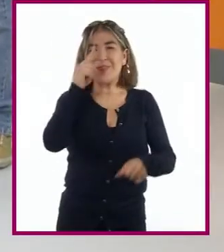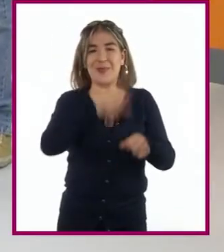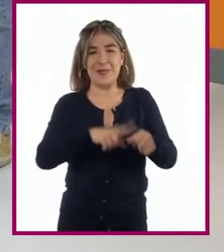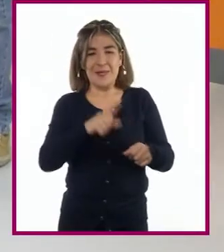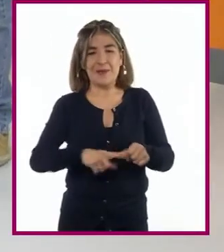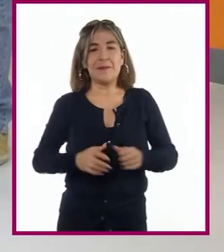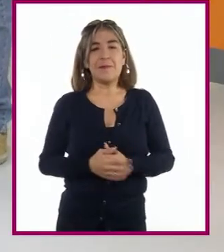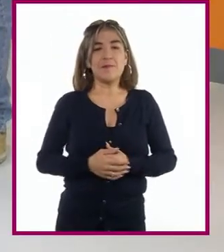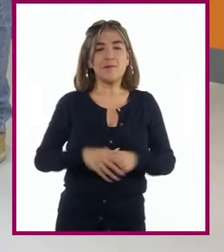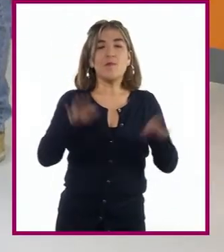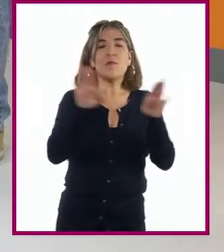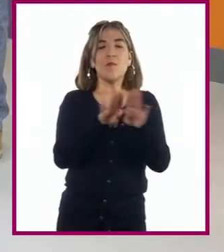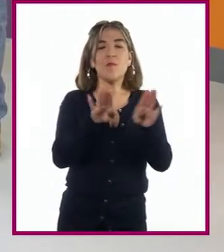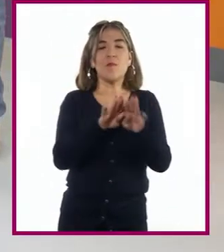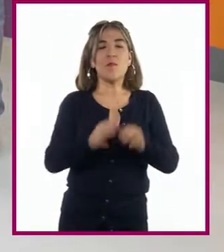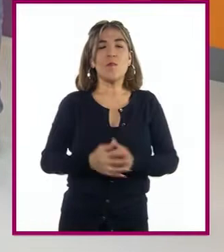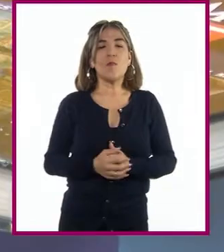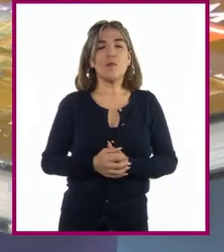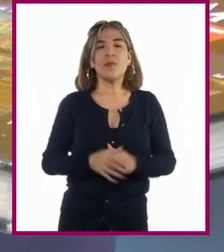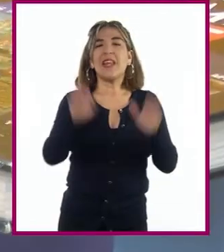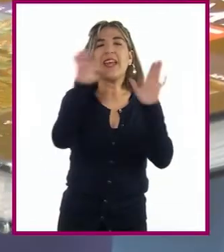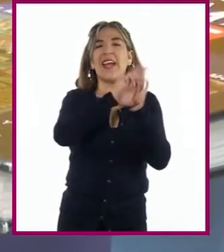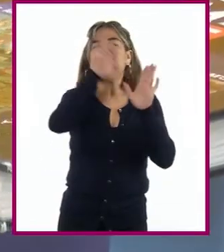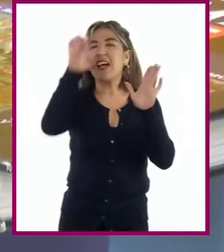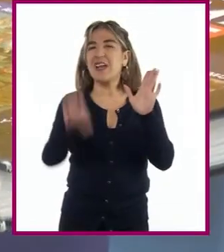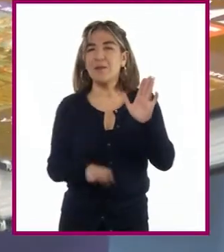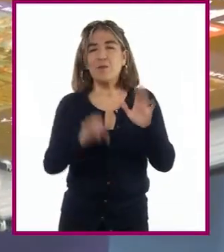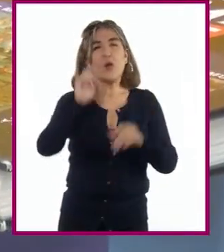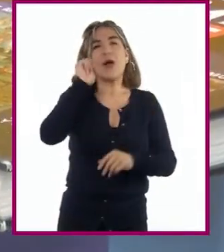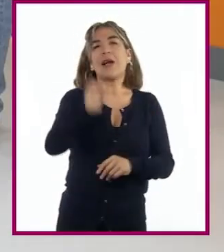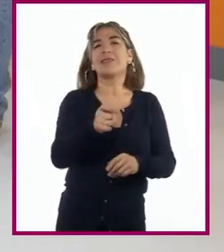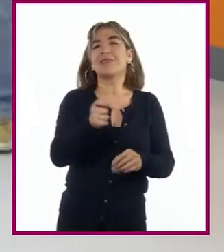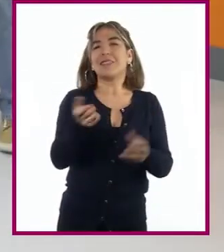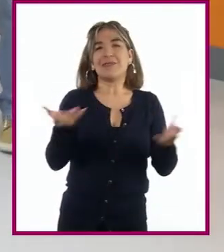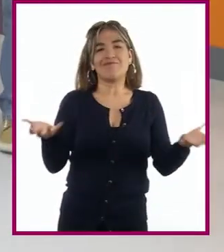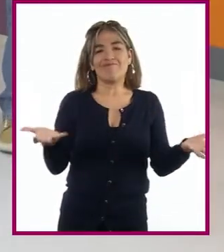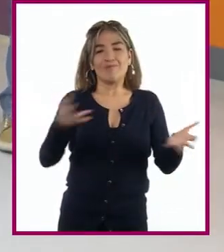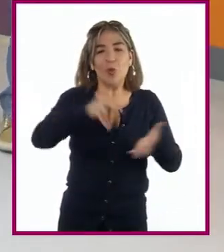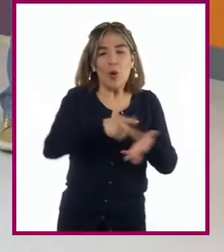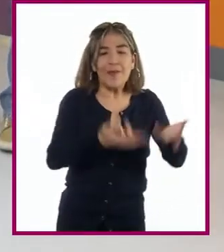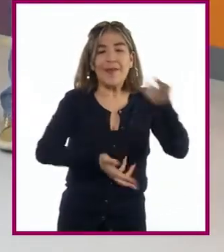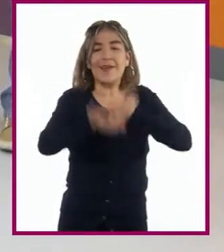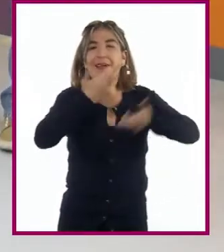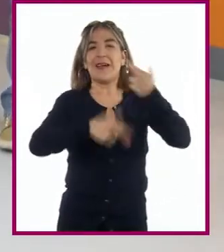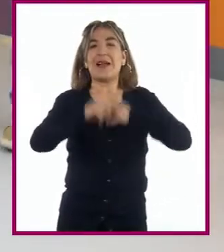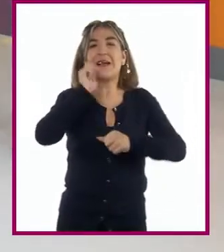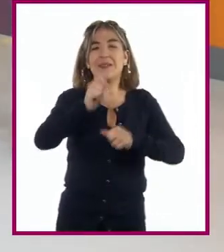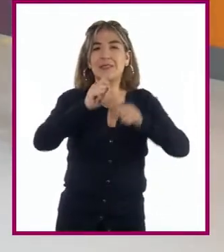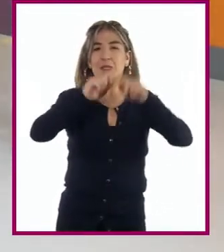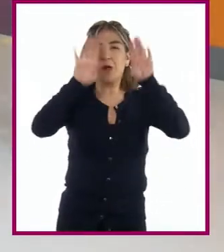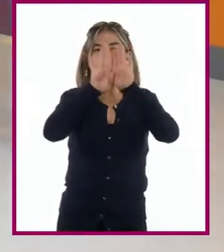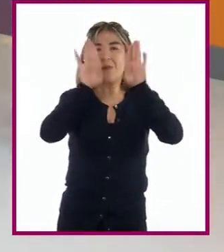tratar de ejemplificar o de volver a repetir la